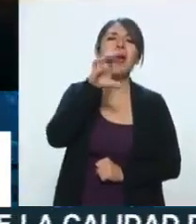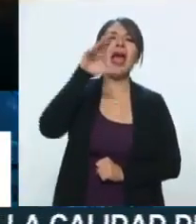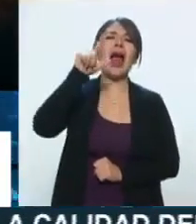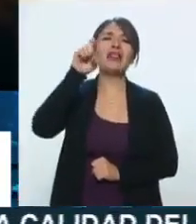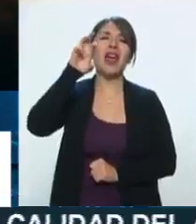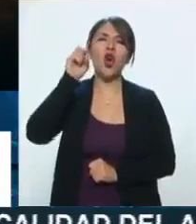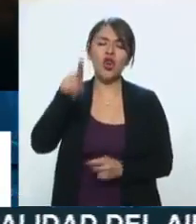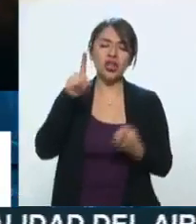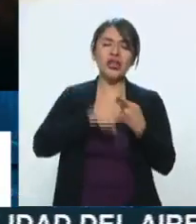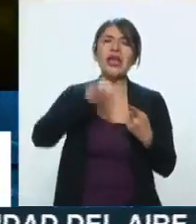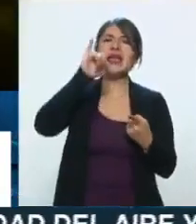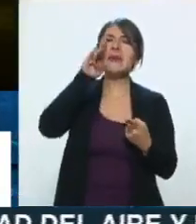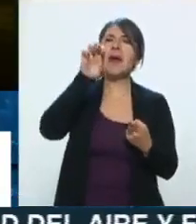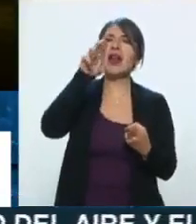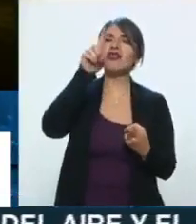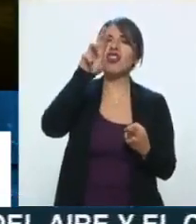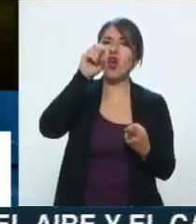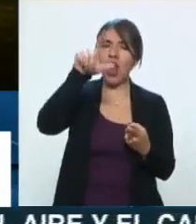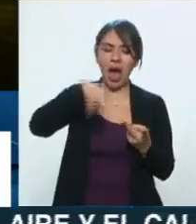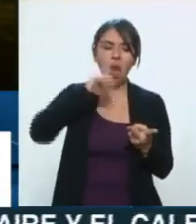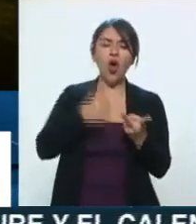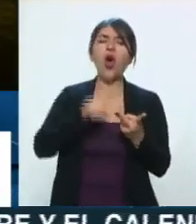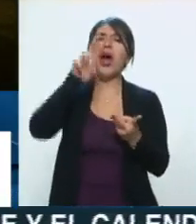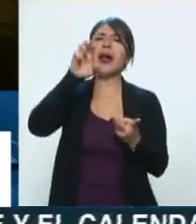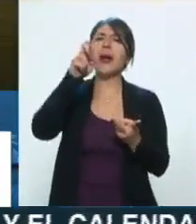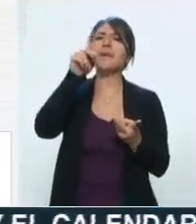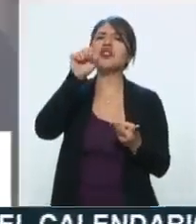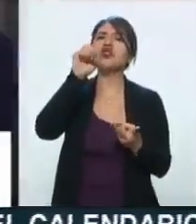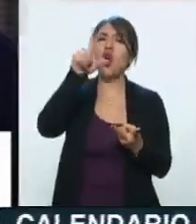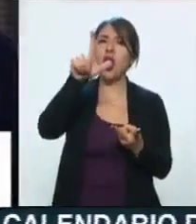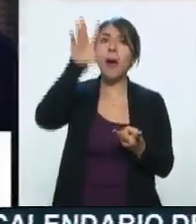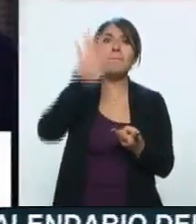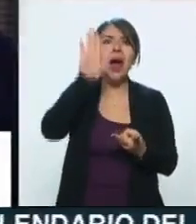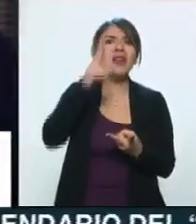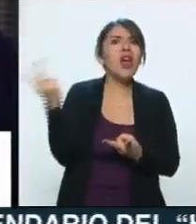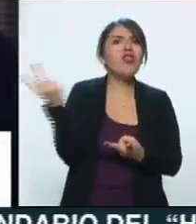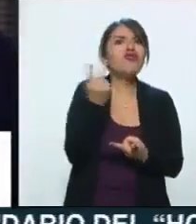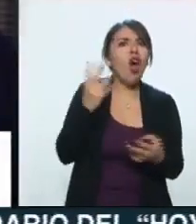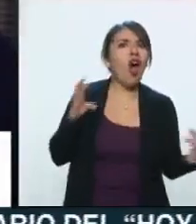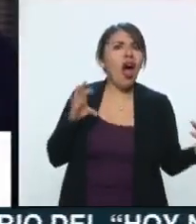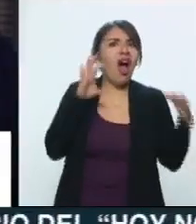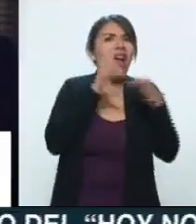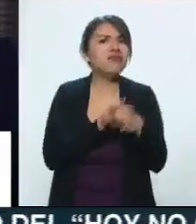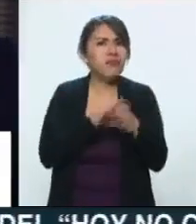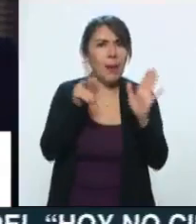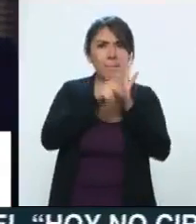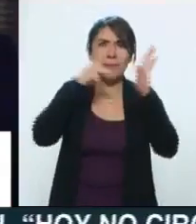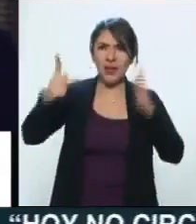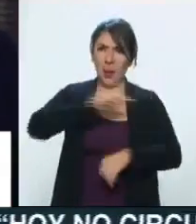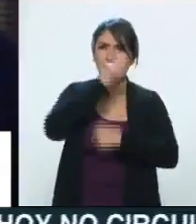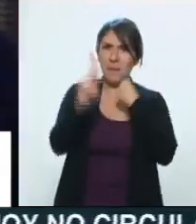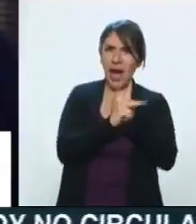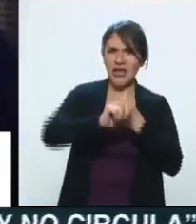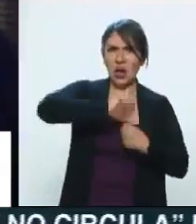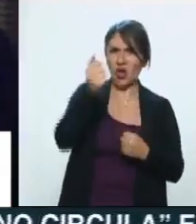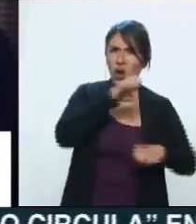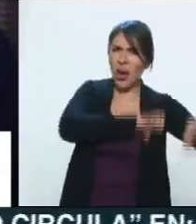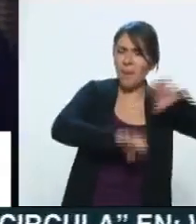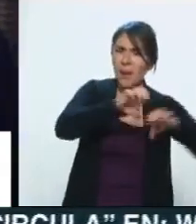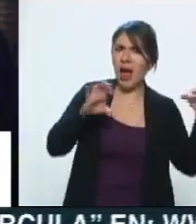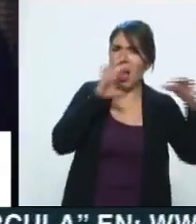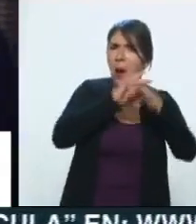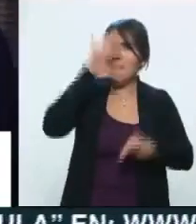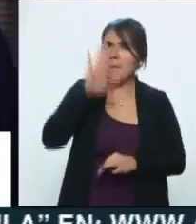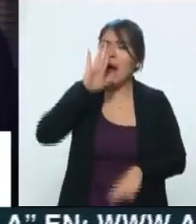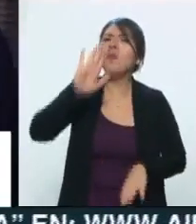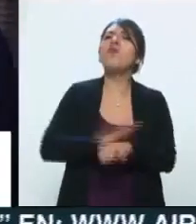y Repsol. Aquí parece haber una alianza entre Iberdrola y el periódico El País. ¿Por qué? Bueno,